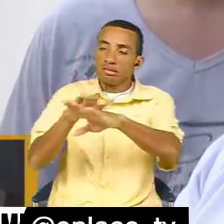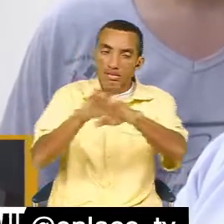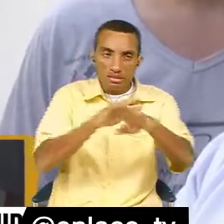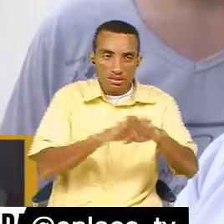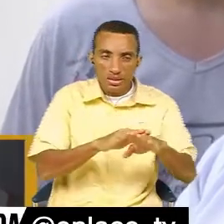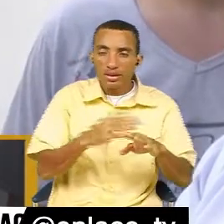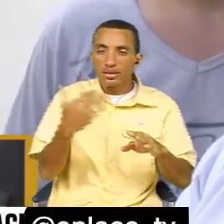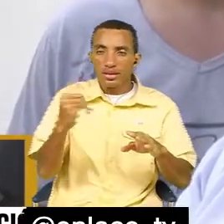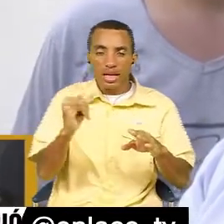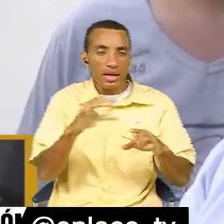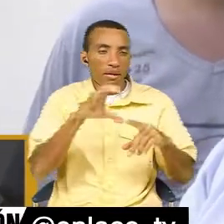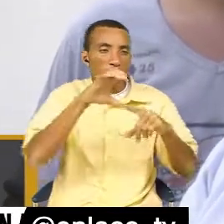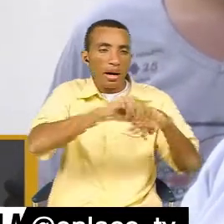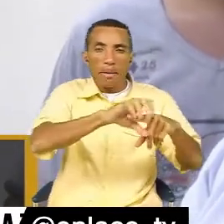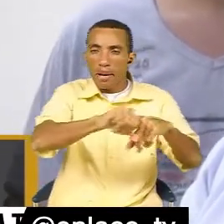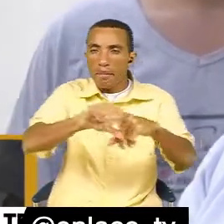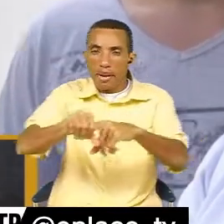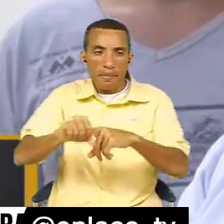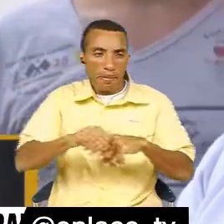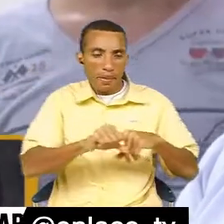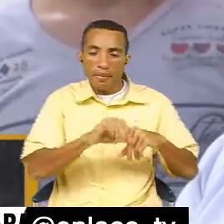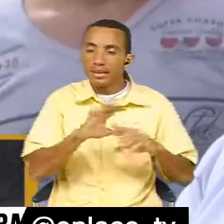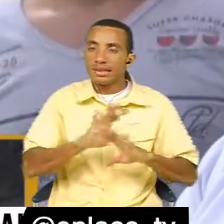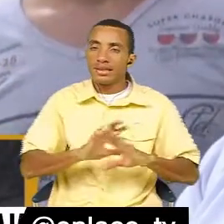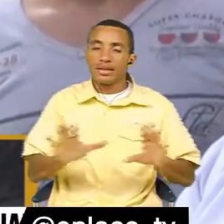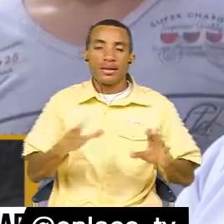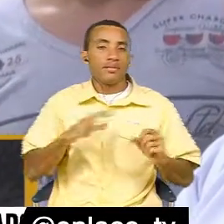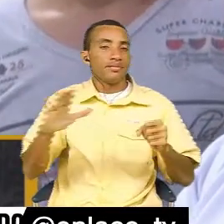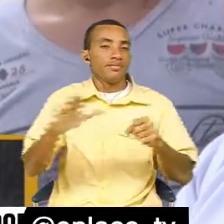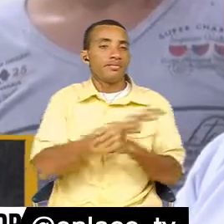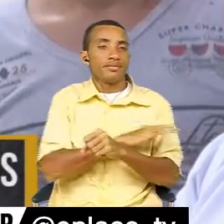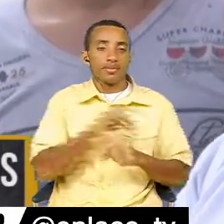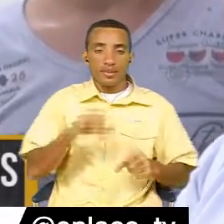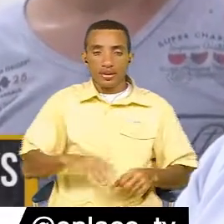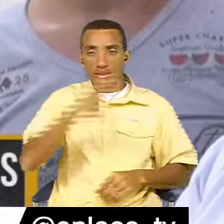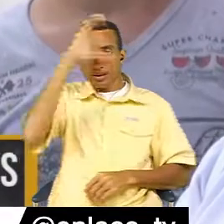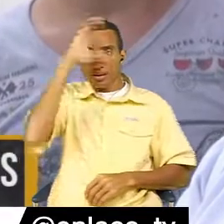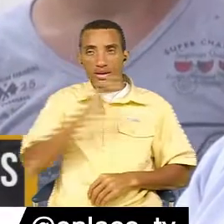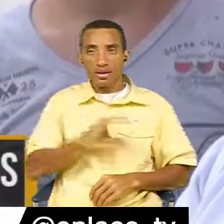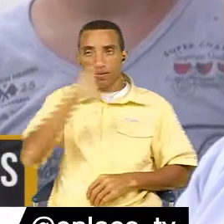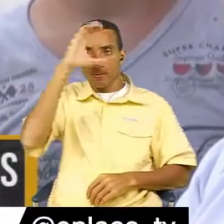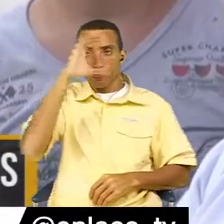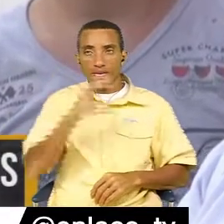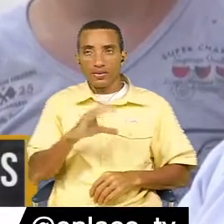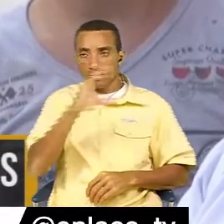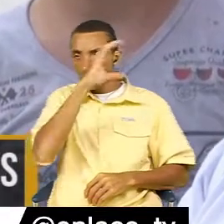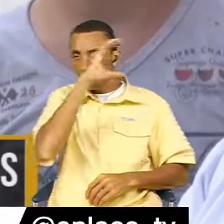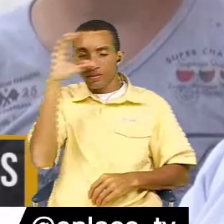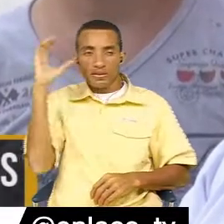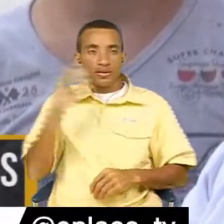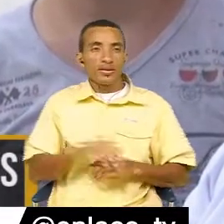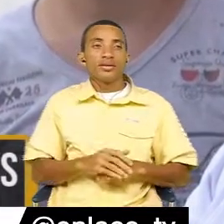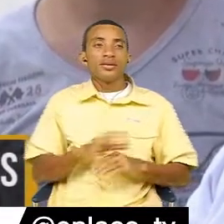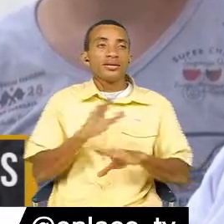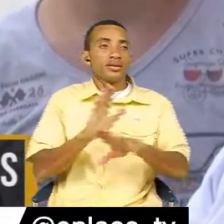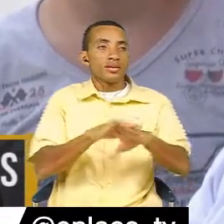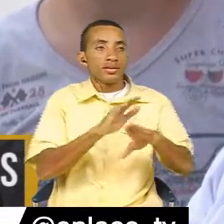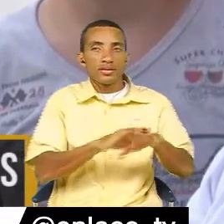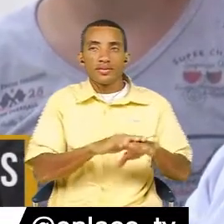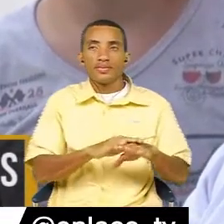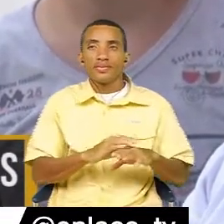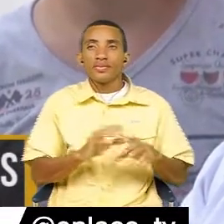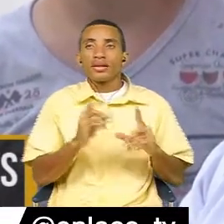todos copados. Y este es el momento que todavía aquí en Cafaba salen las postulaciones cerradas con la famosa